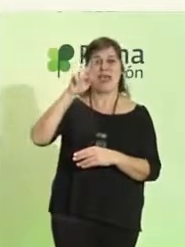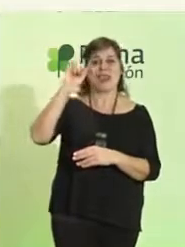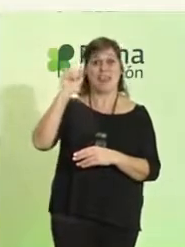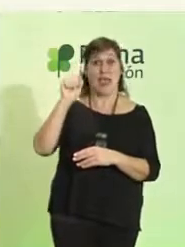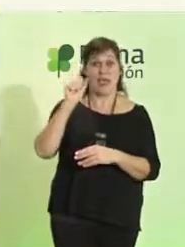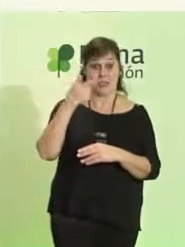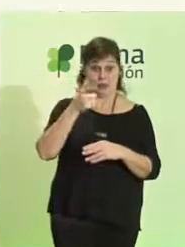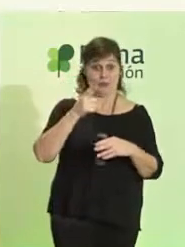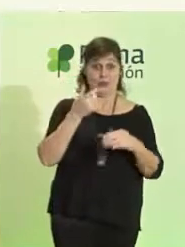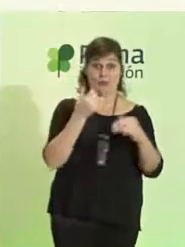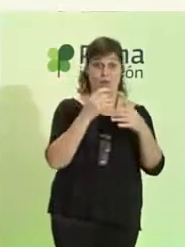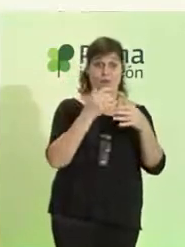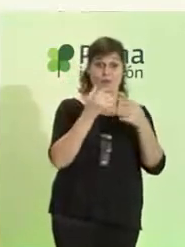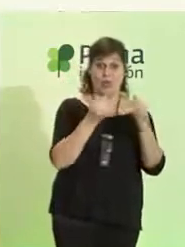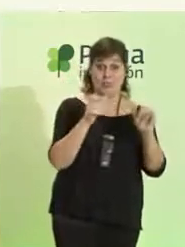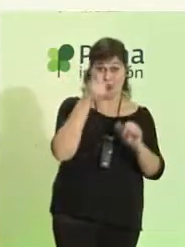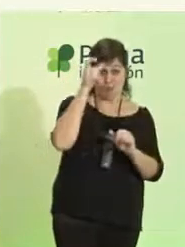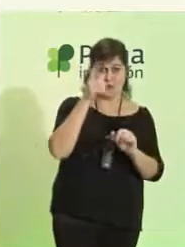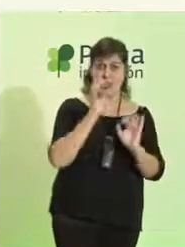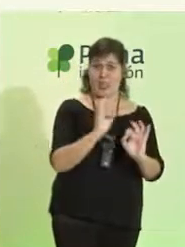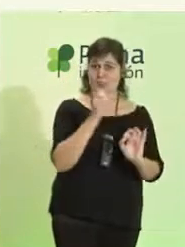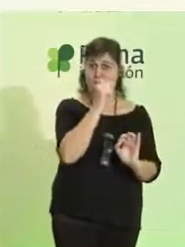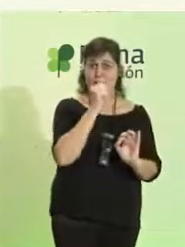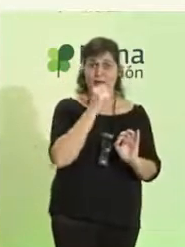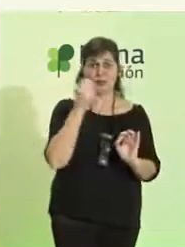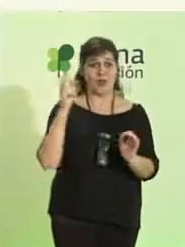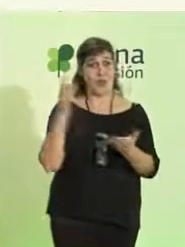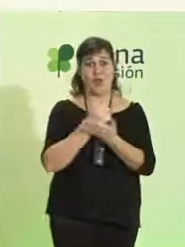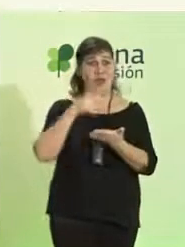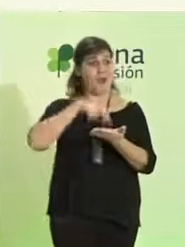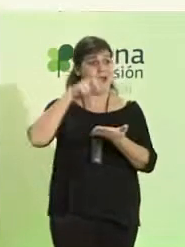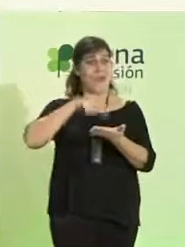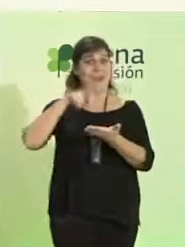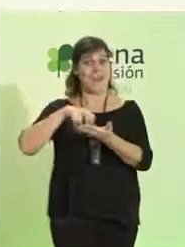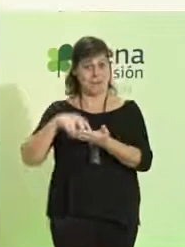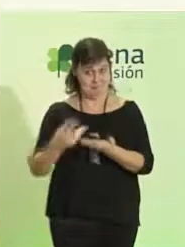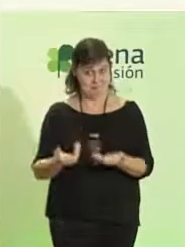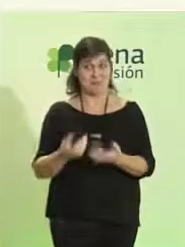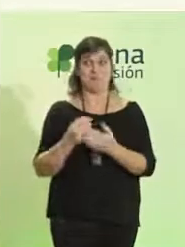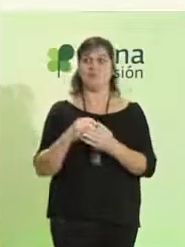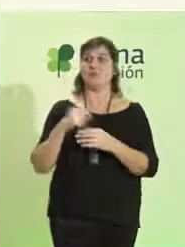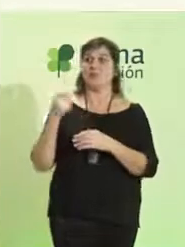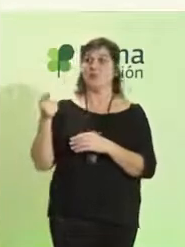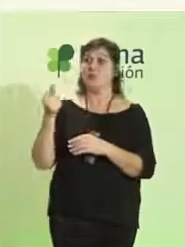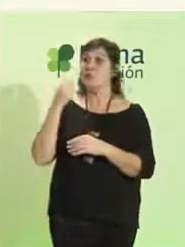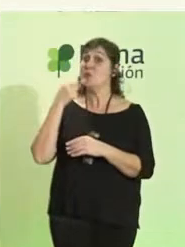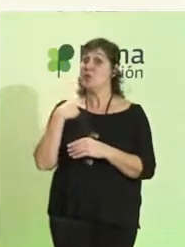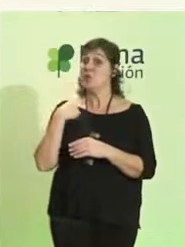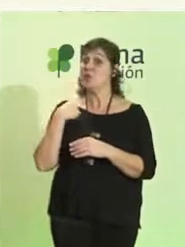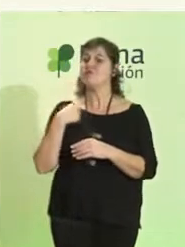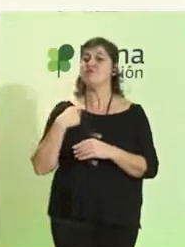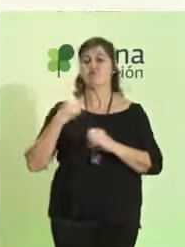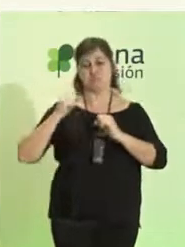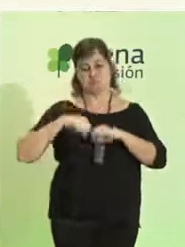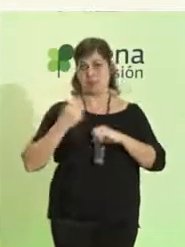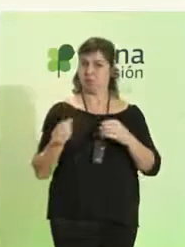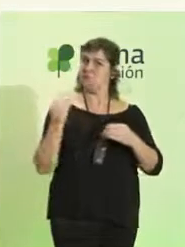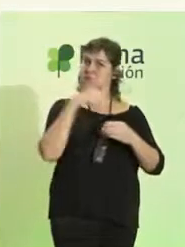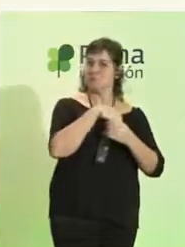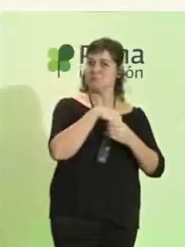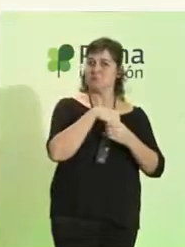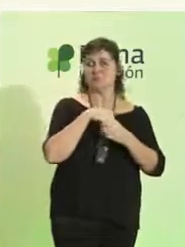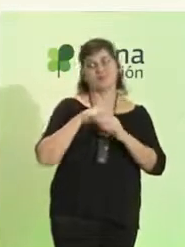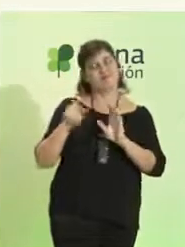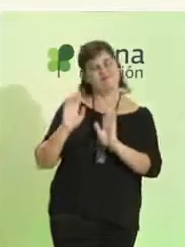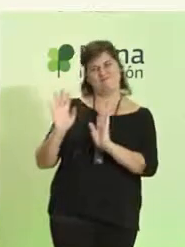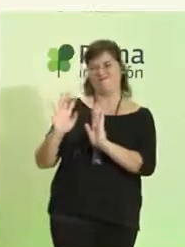funciona. Y hubo un momento en el ensayo, yo como director del Sarao y con lo que luego tiene que mandar la factura, que dije, yo creo que ya, hasta aquí hemos